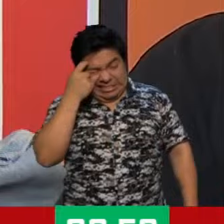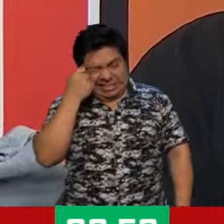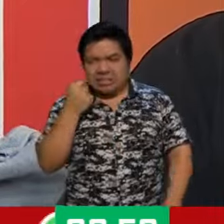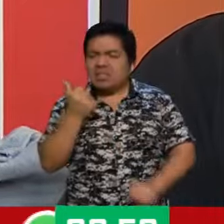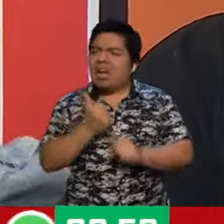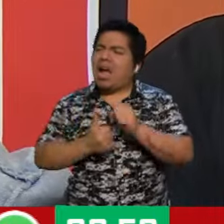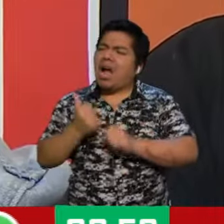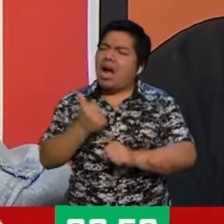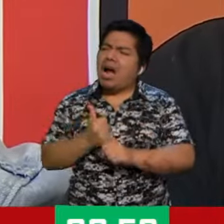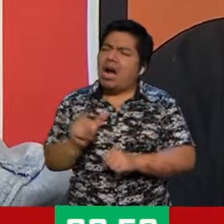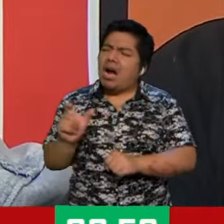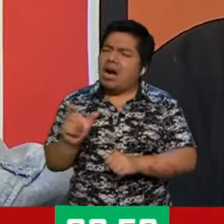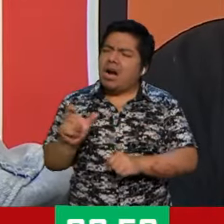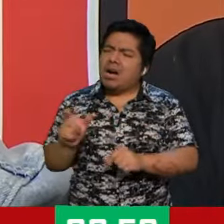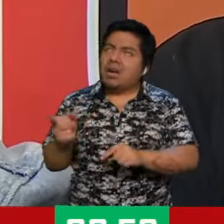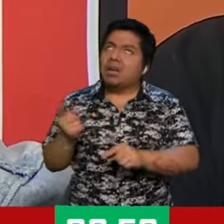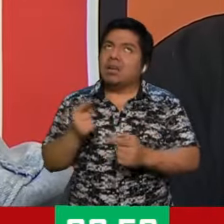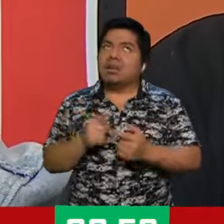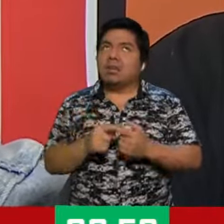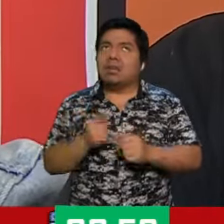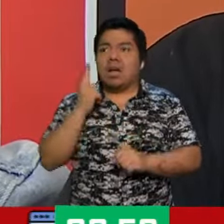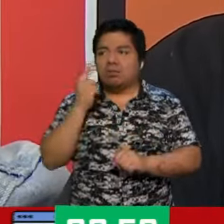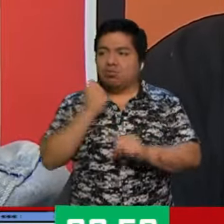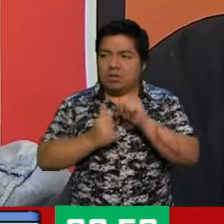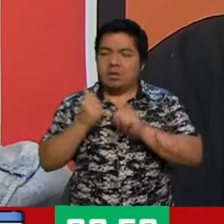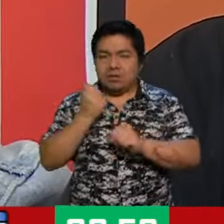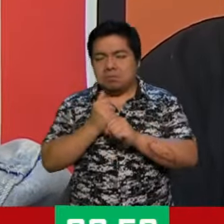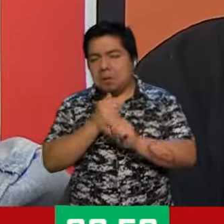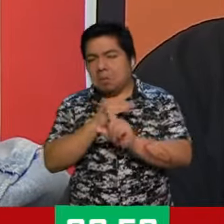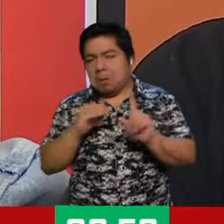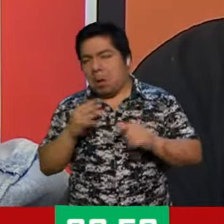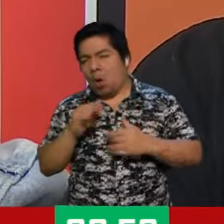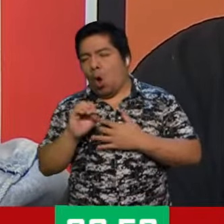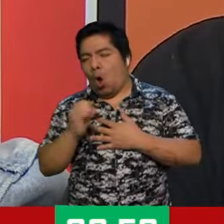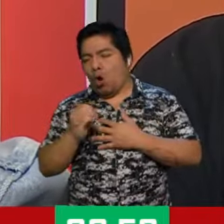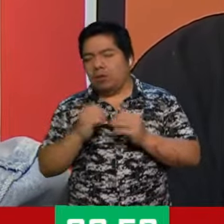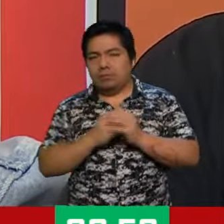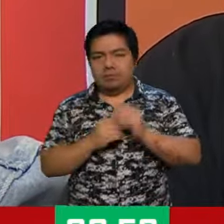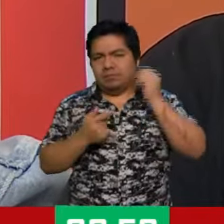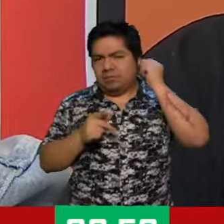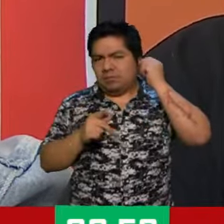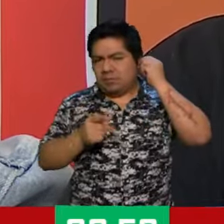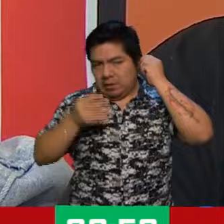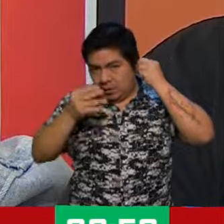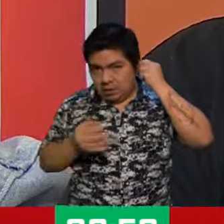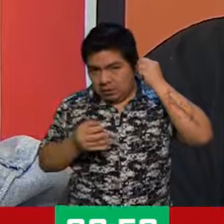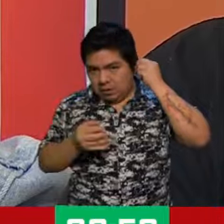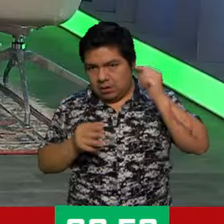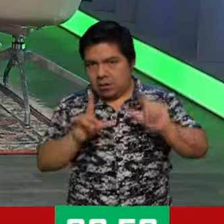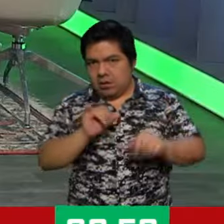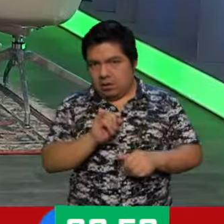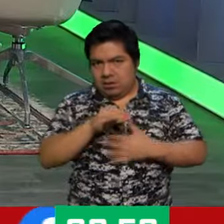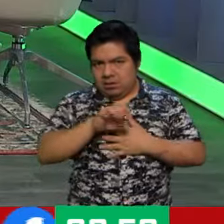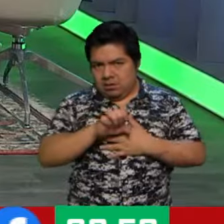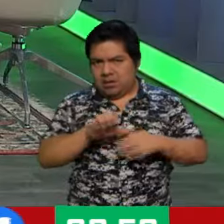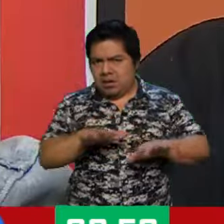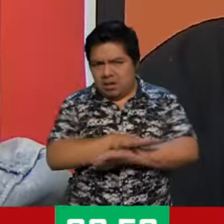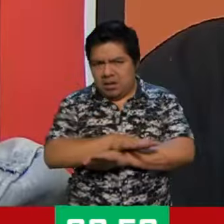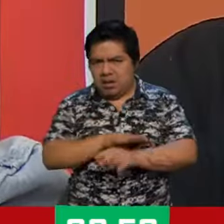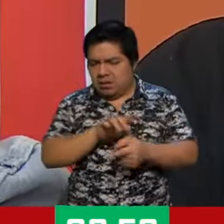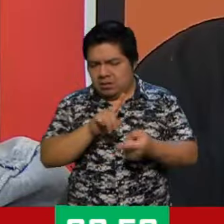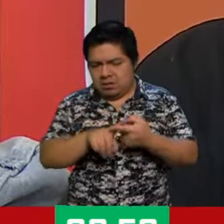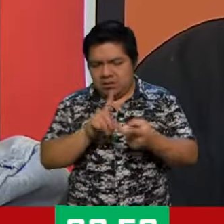problemática. Fue exactamente el año pasado, como a mediados de octubre. ¿Pero ya tenías bien cambiado tu INE y todo? Ya, todo,